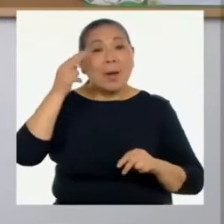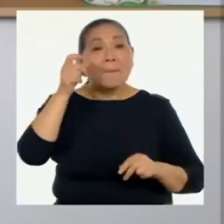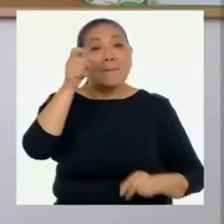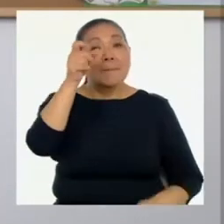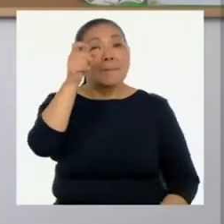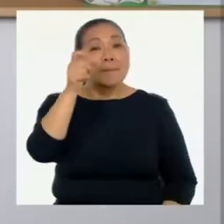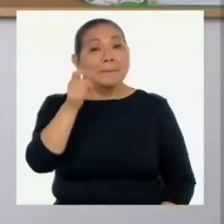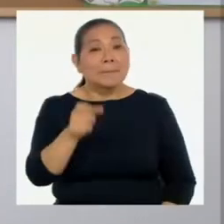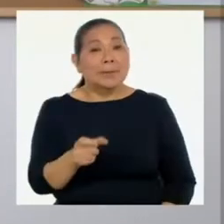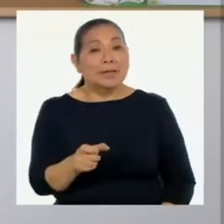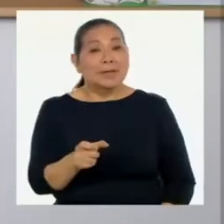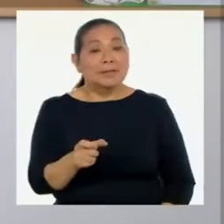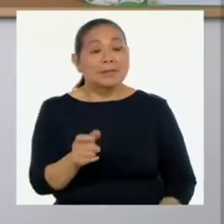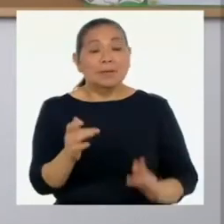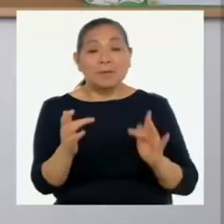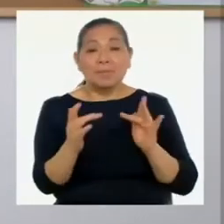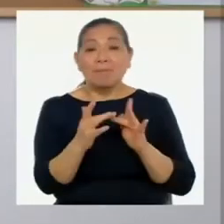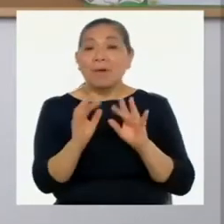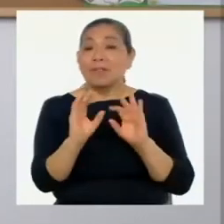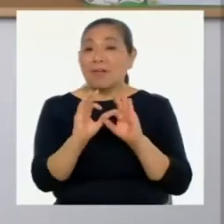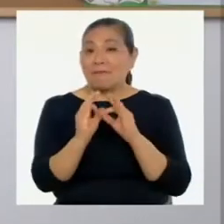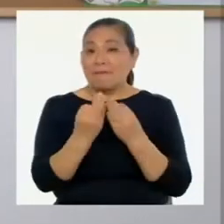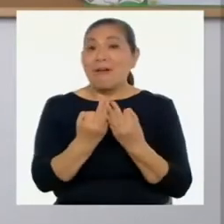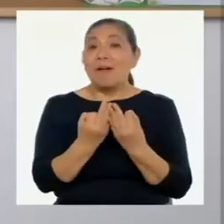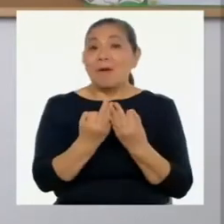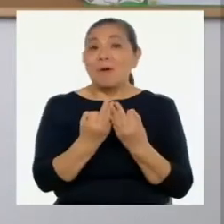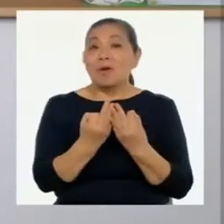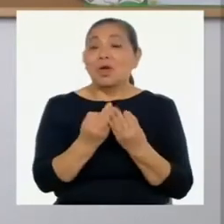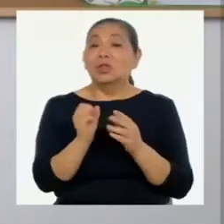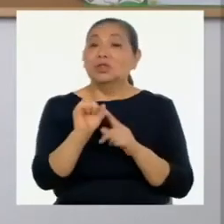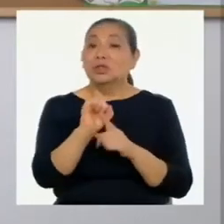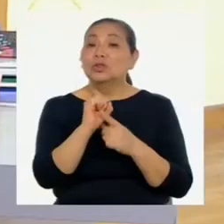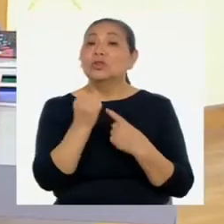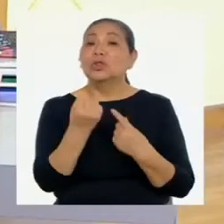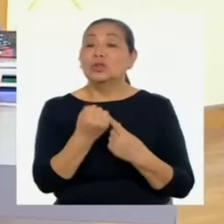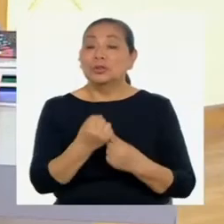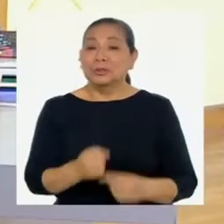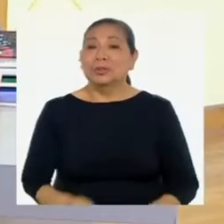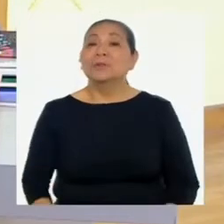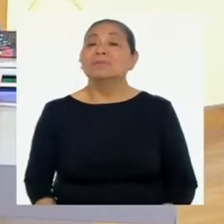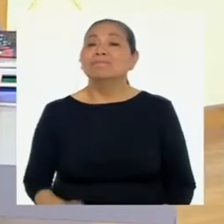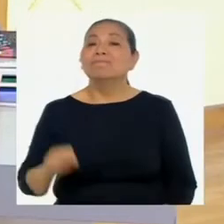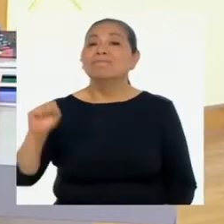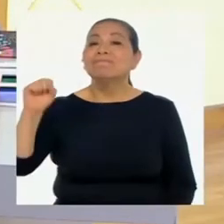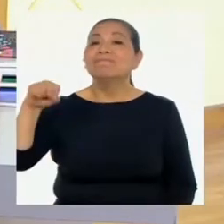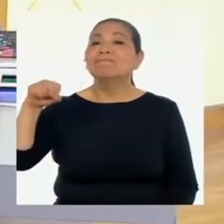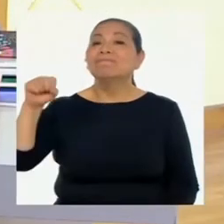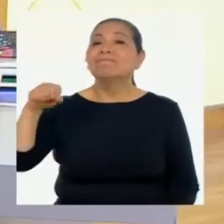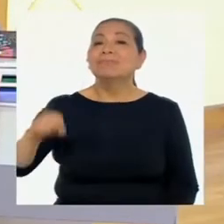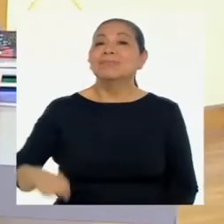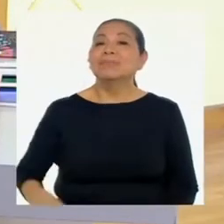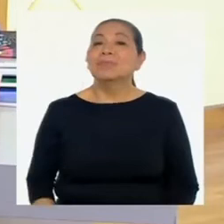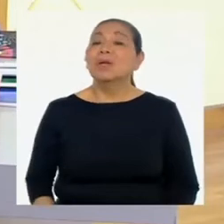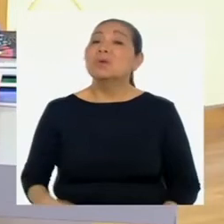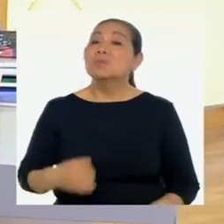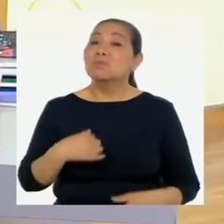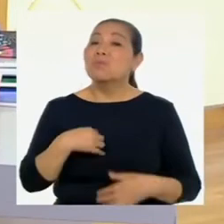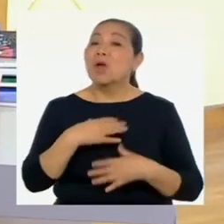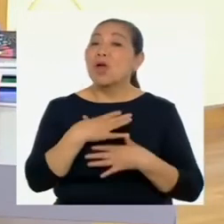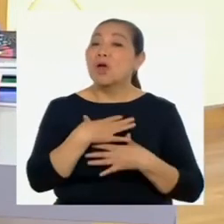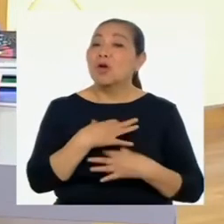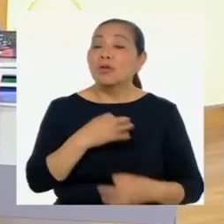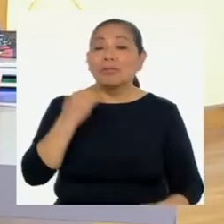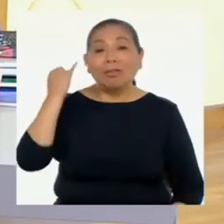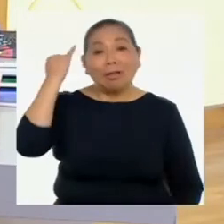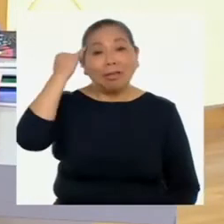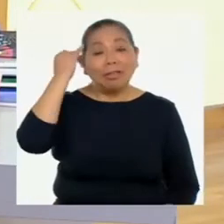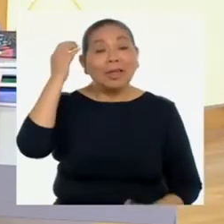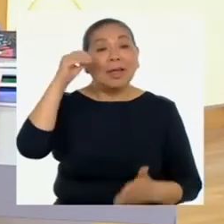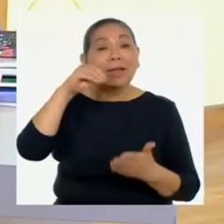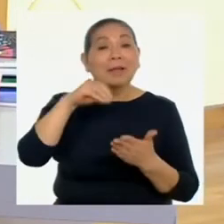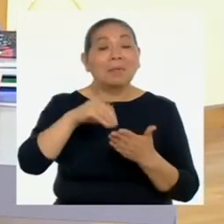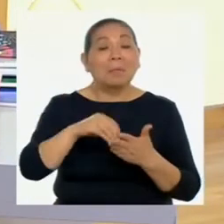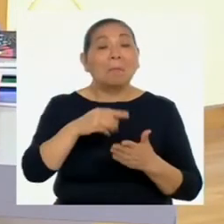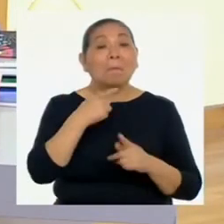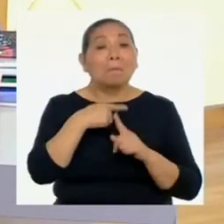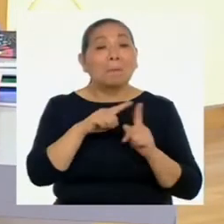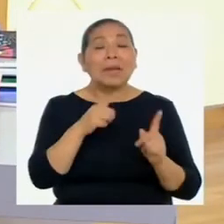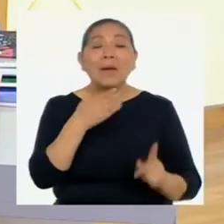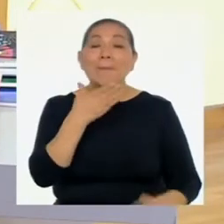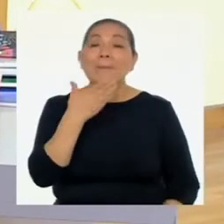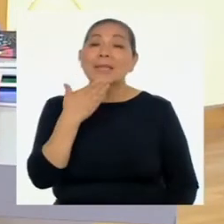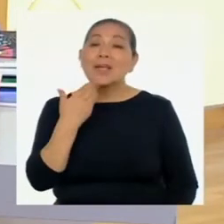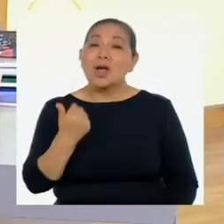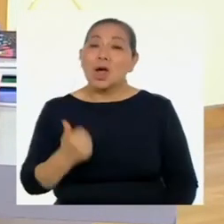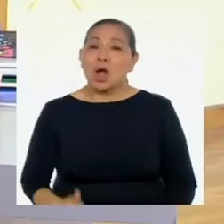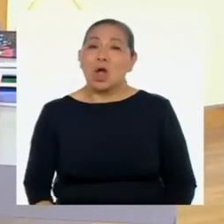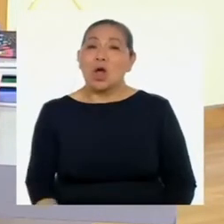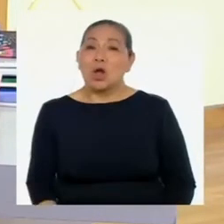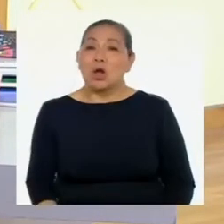reflexión personal con un impacto familiar y social. Así es, profesora. A mí me encantaron las ideas que plantearon. La